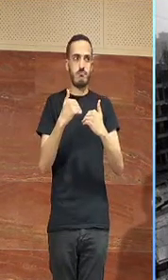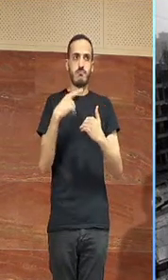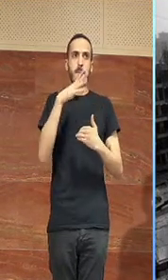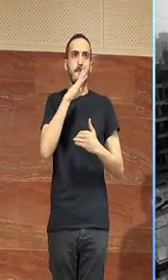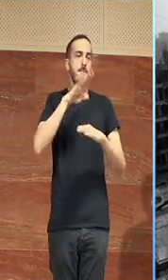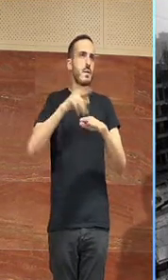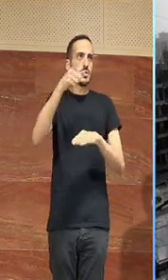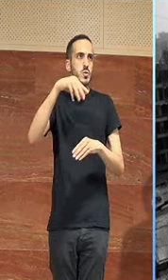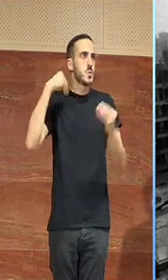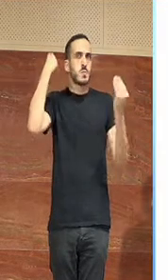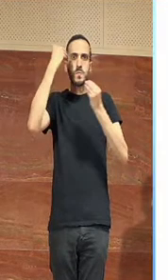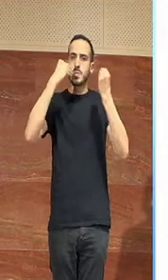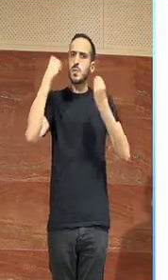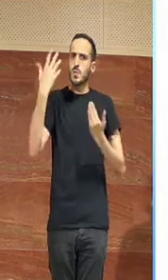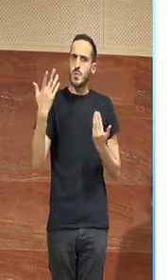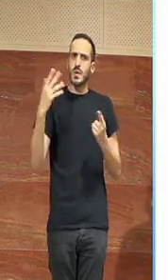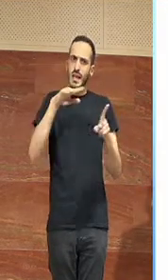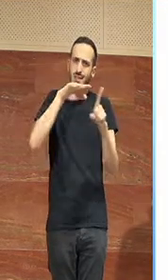estamos trabajando.